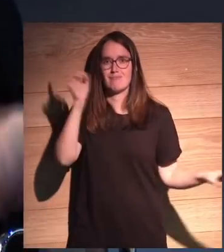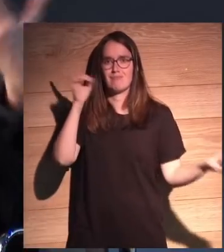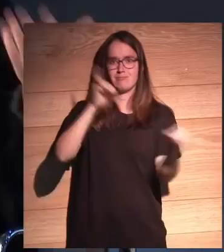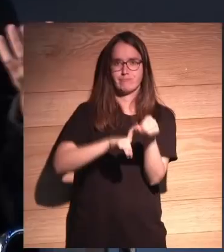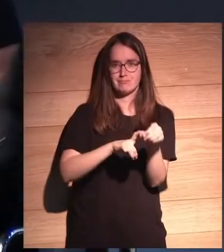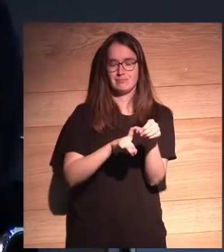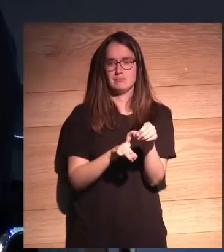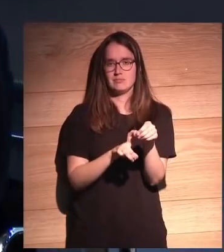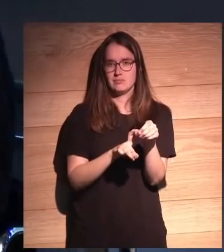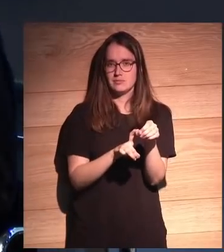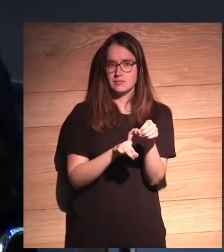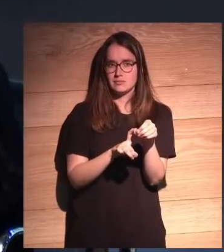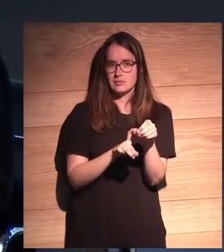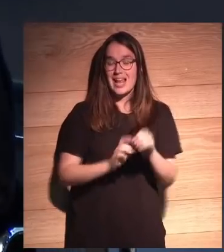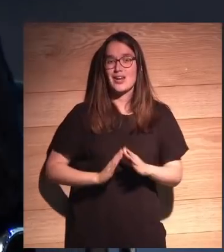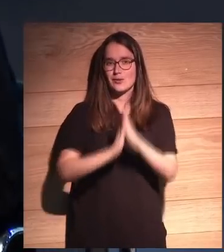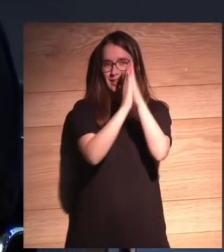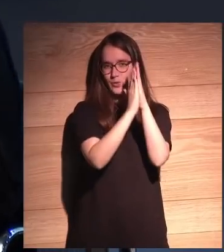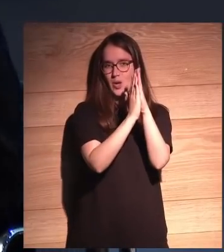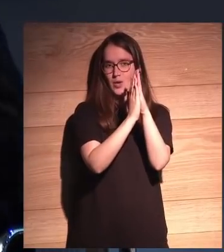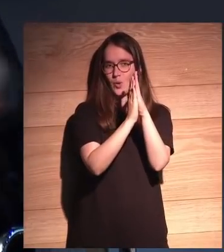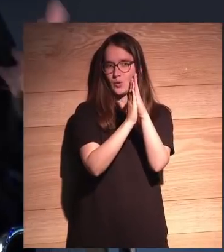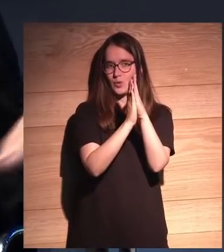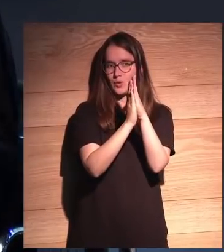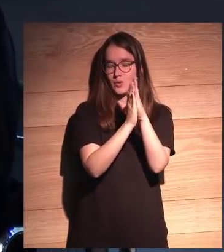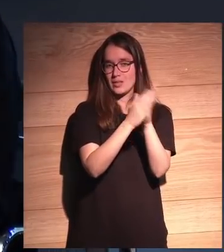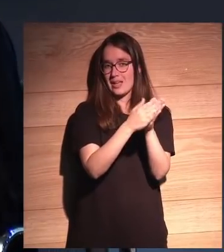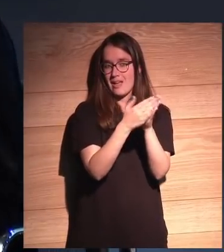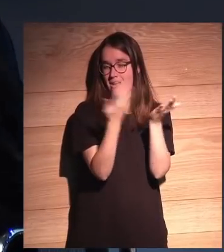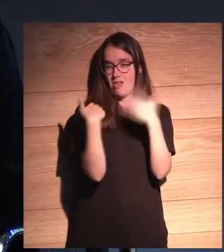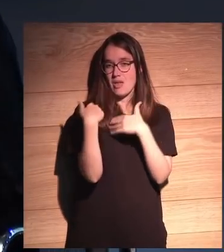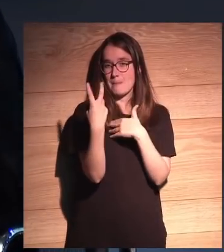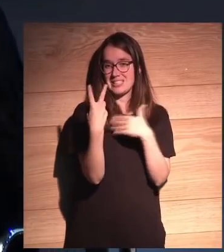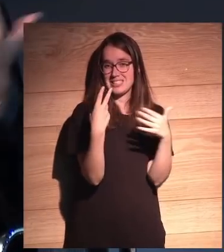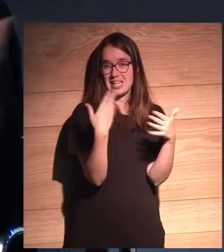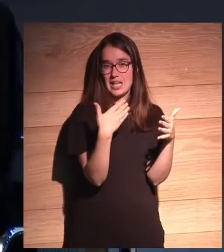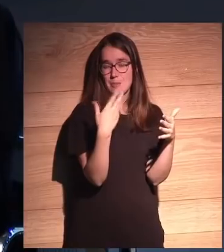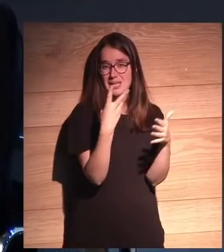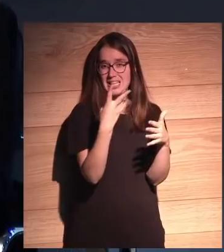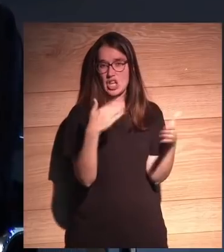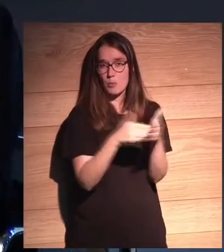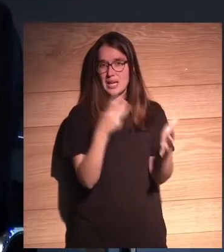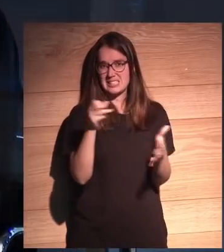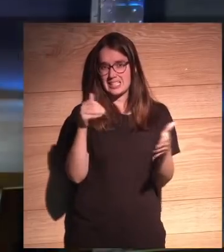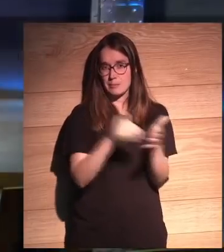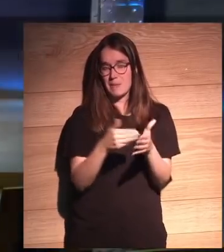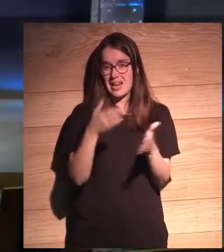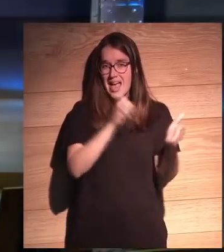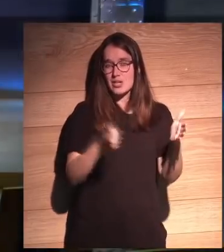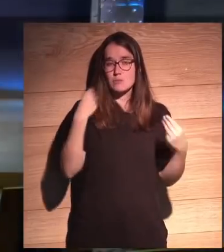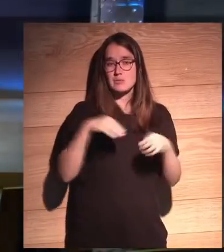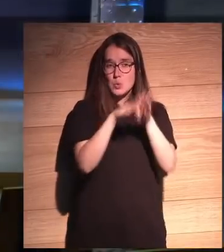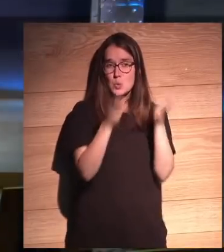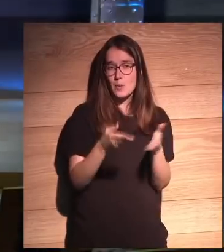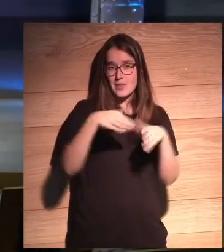presentes en los santuarios de hace 25.000, 30.000 años, como esta Cueva del Castillo.